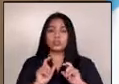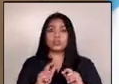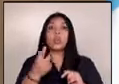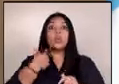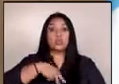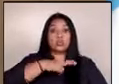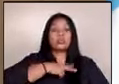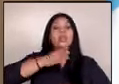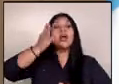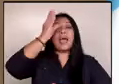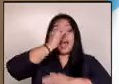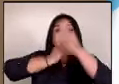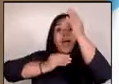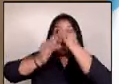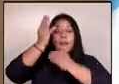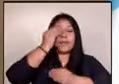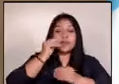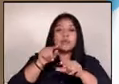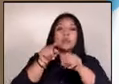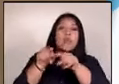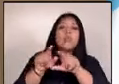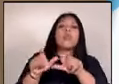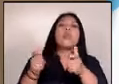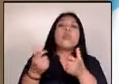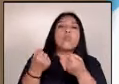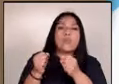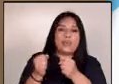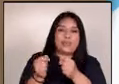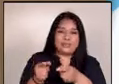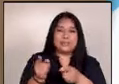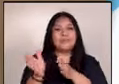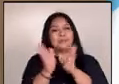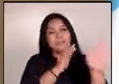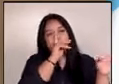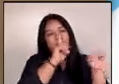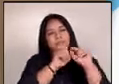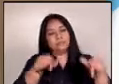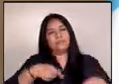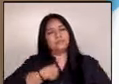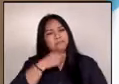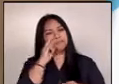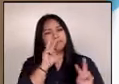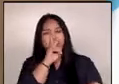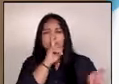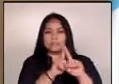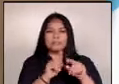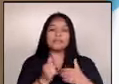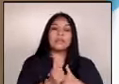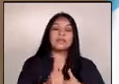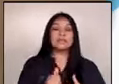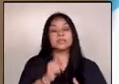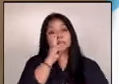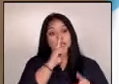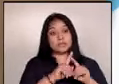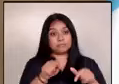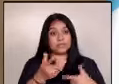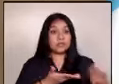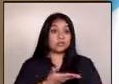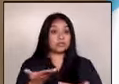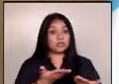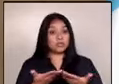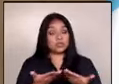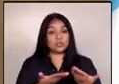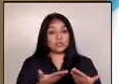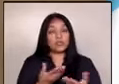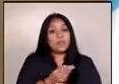aprender como ustedes lo hacen como seguimiento de mi visita y les avanzo que los servicios de la comisión